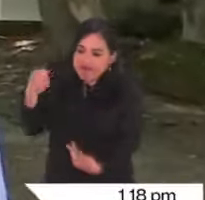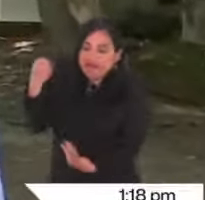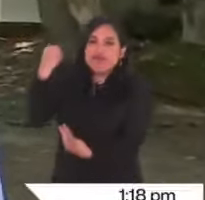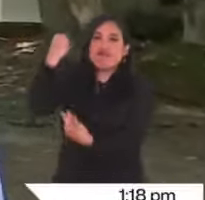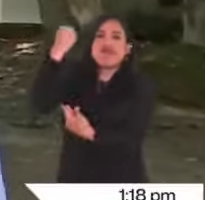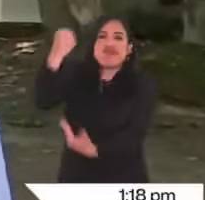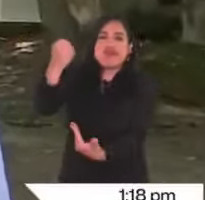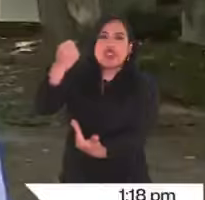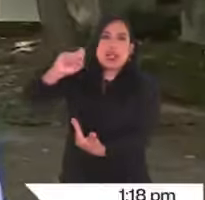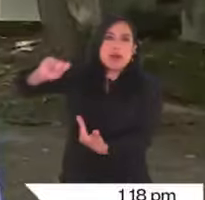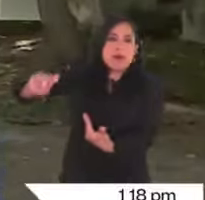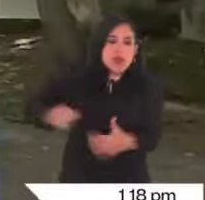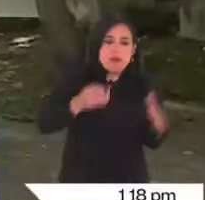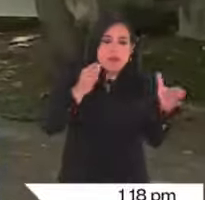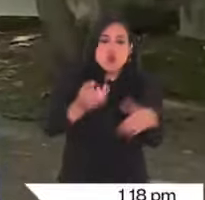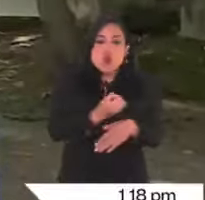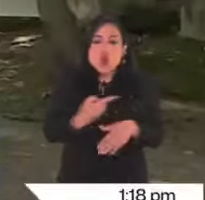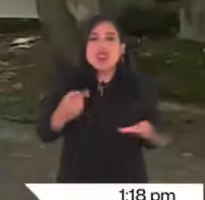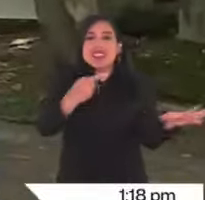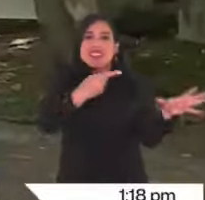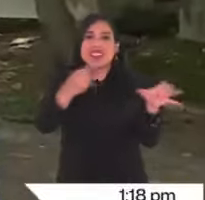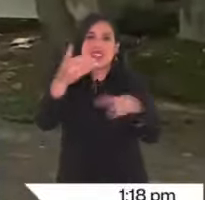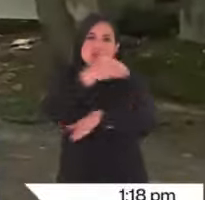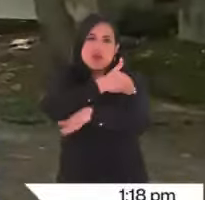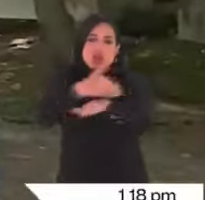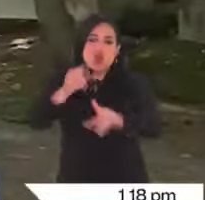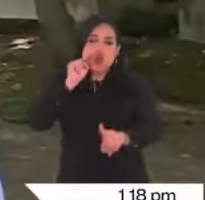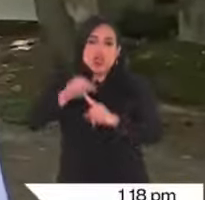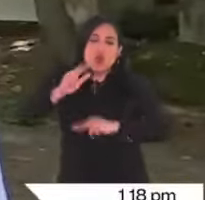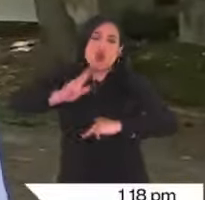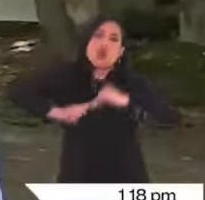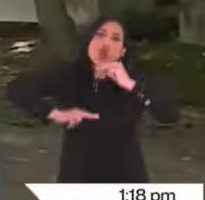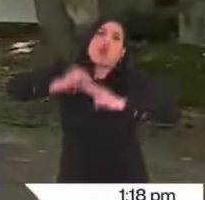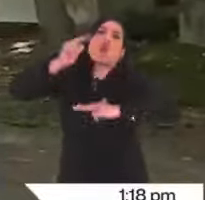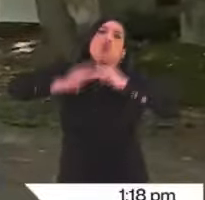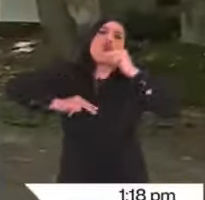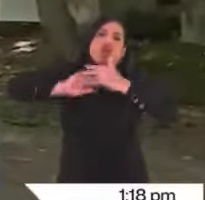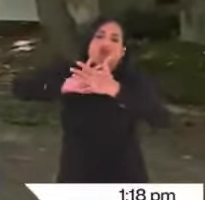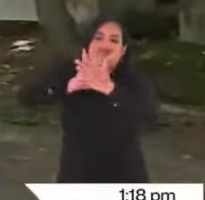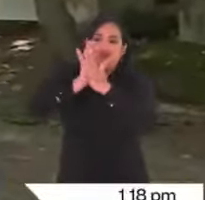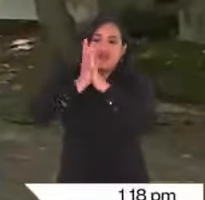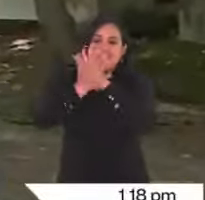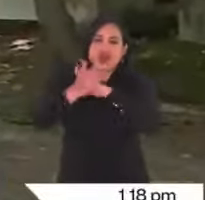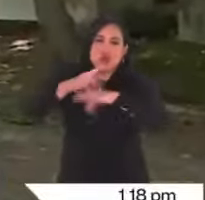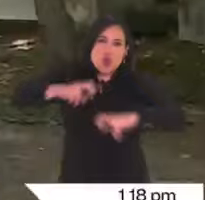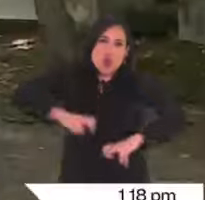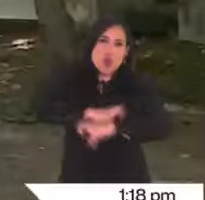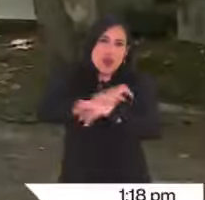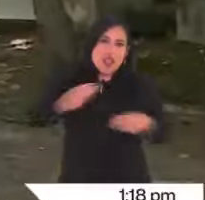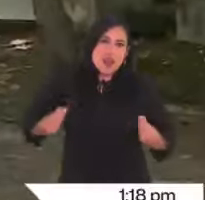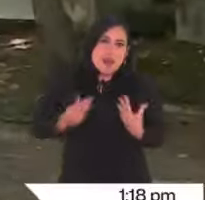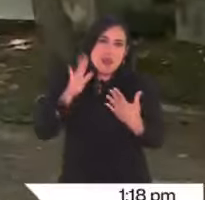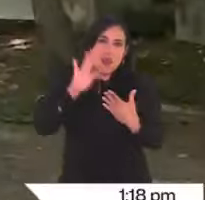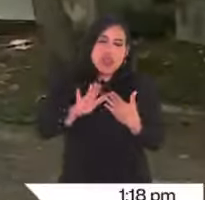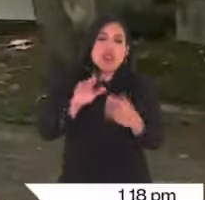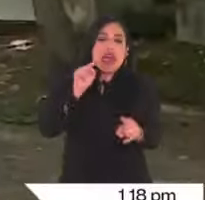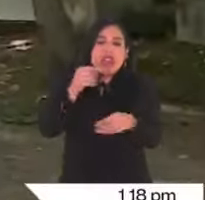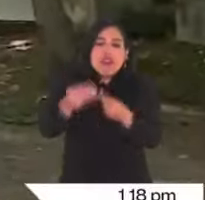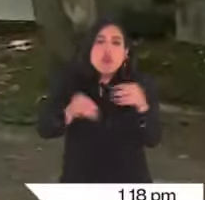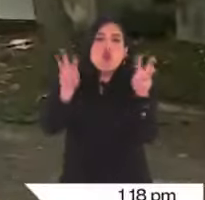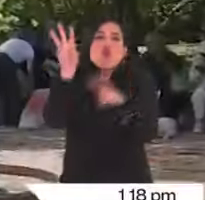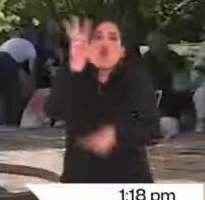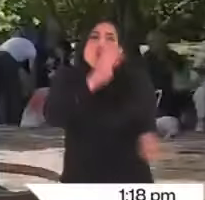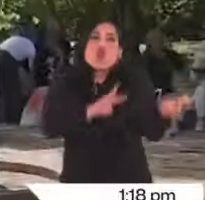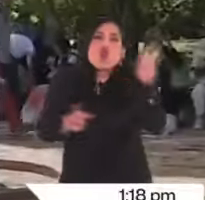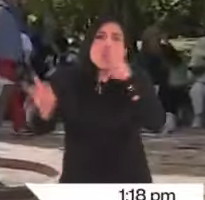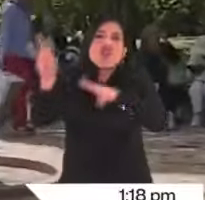en una primera fase 600 millones de pesos en la construcción en estas ruinas del Parque Jardín de la Vida, un museo a cielo